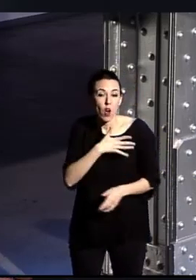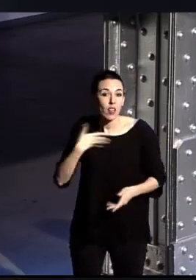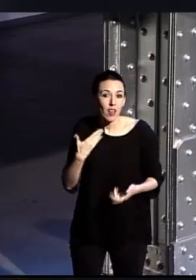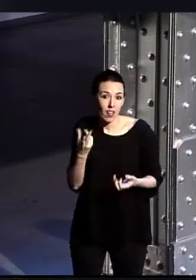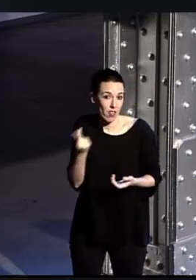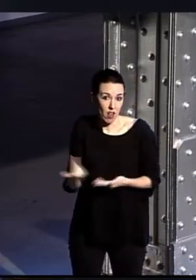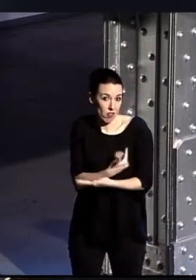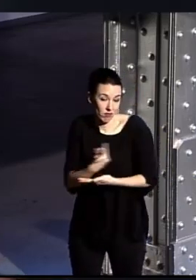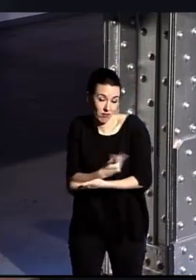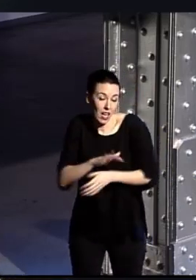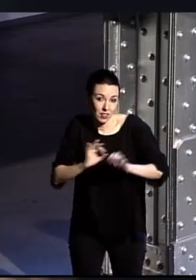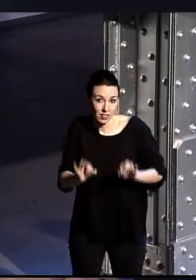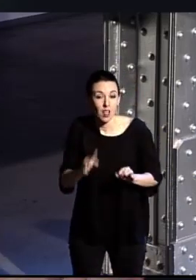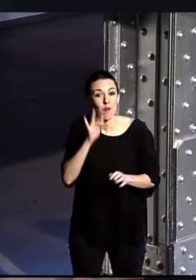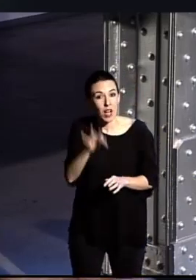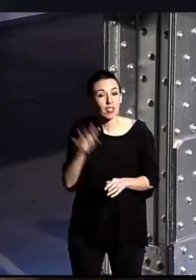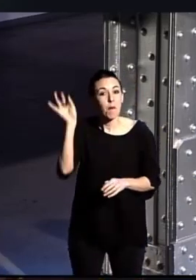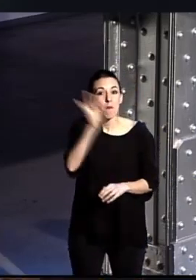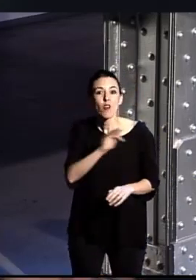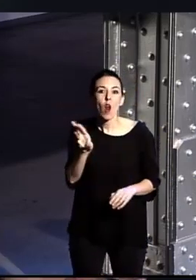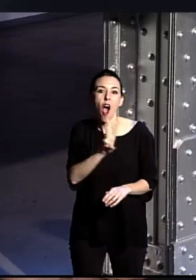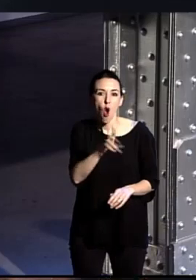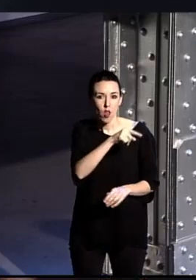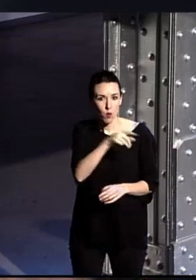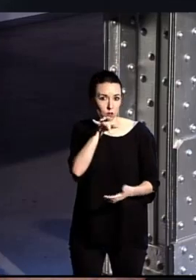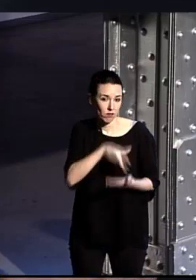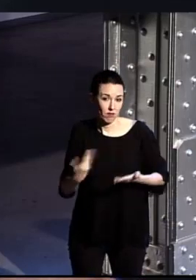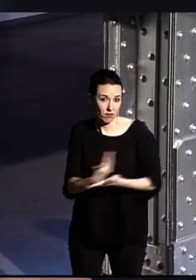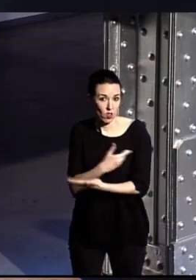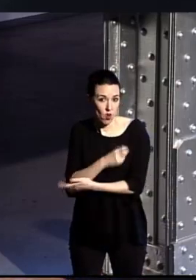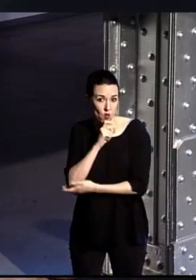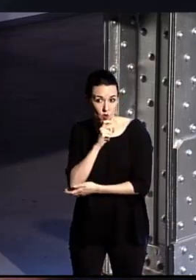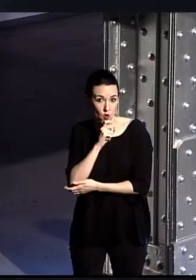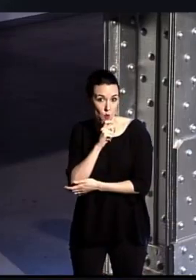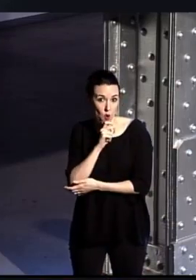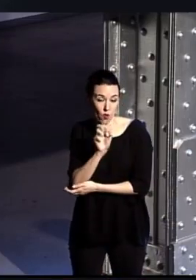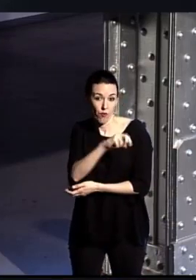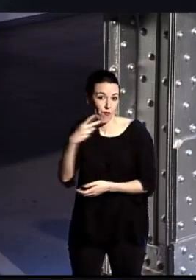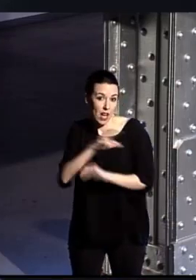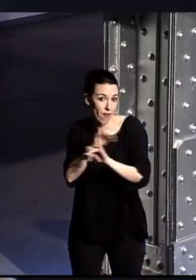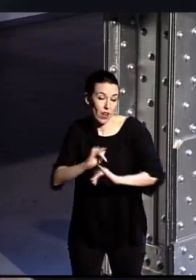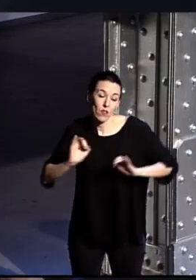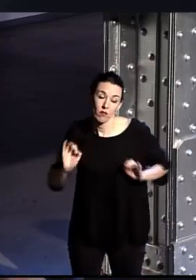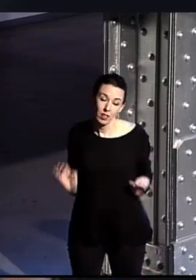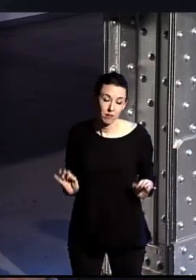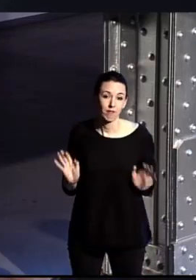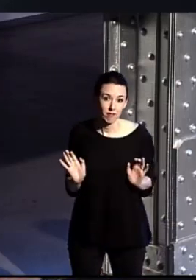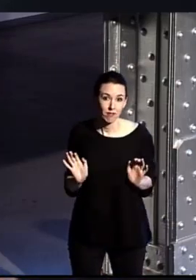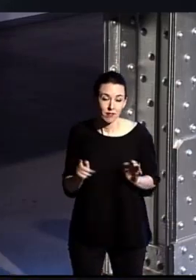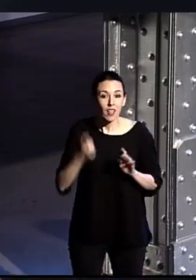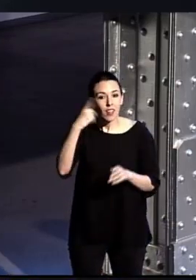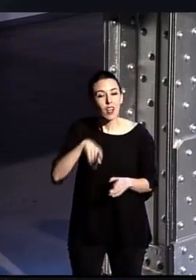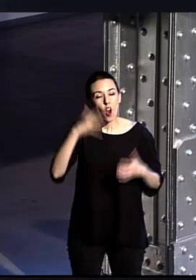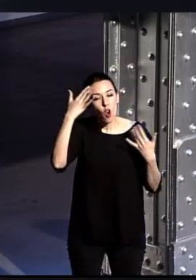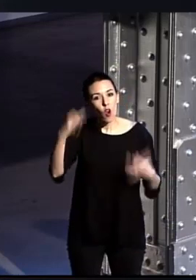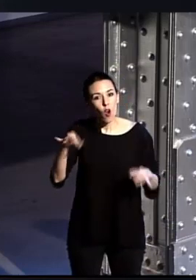quería era ganar dinero y como en las películas de Hollywood se gana dinero poniendo finales felices. Entonces, desde ese punto de vista también